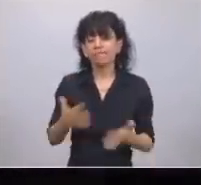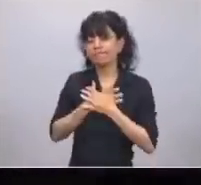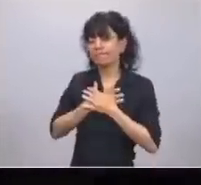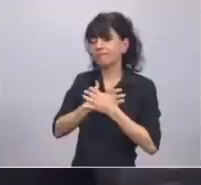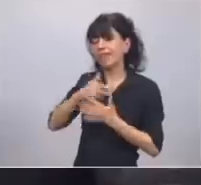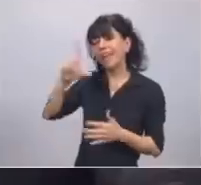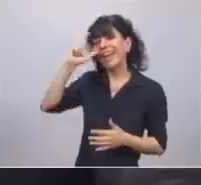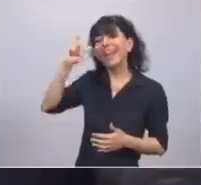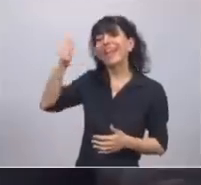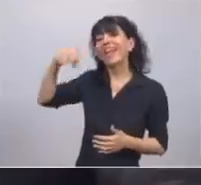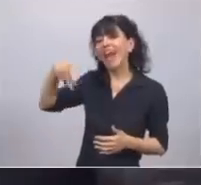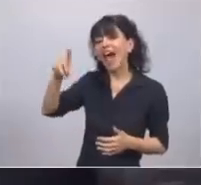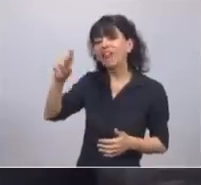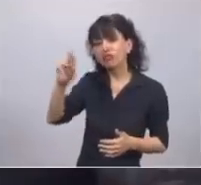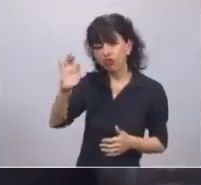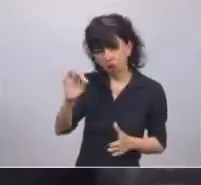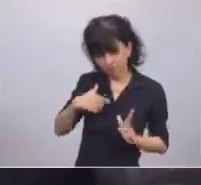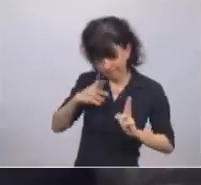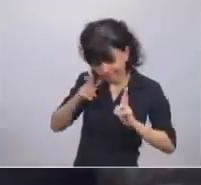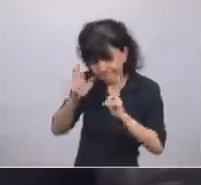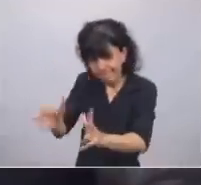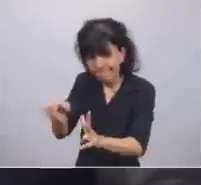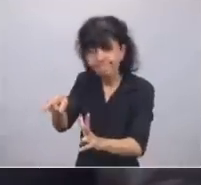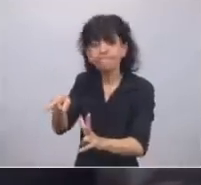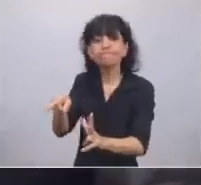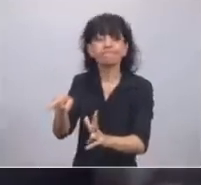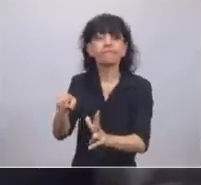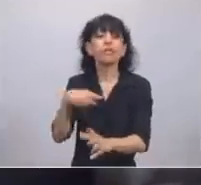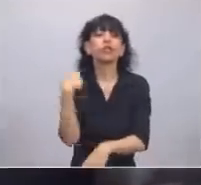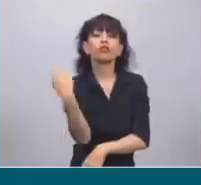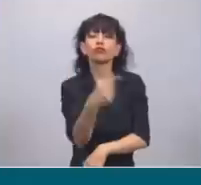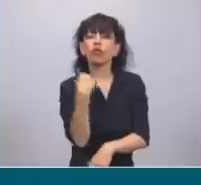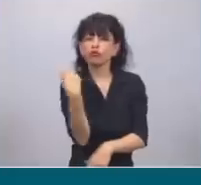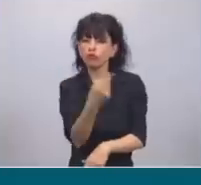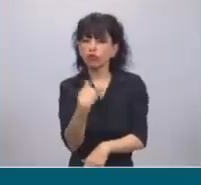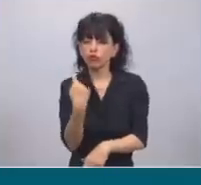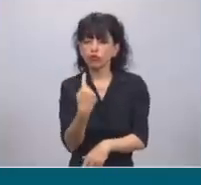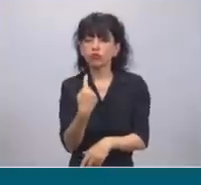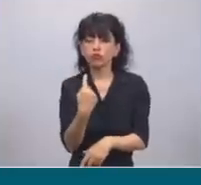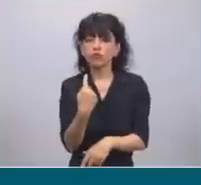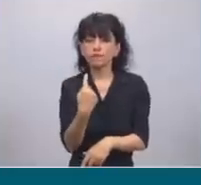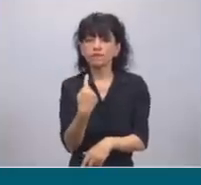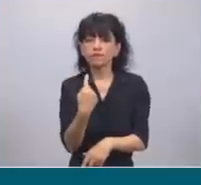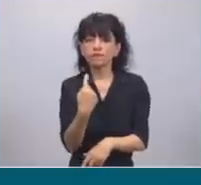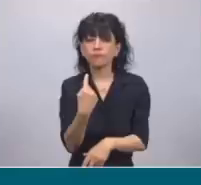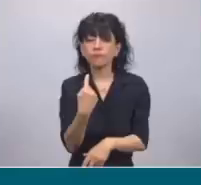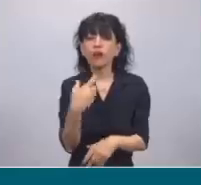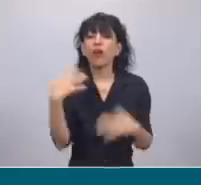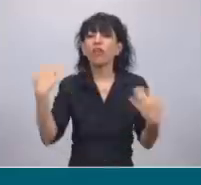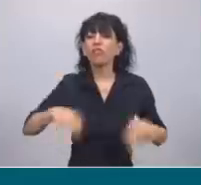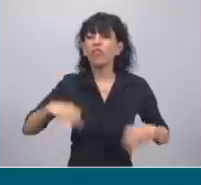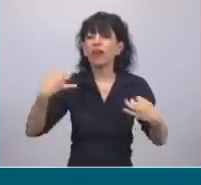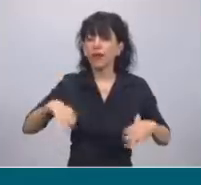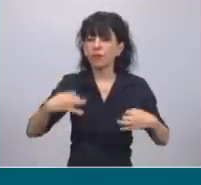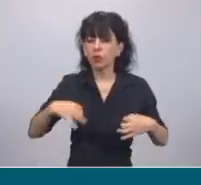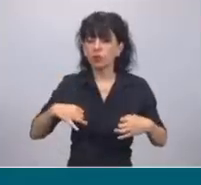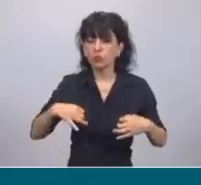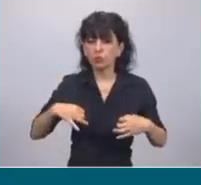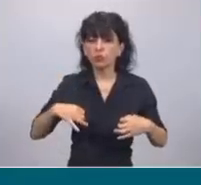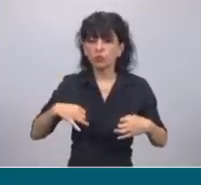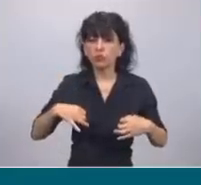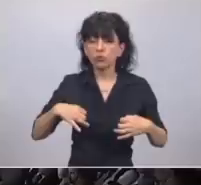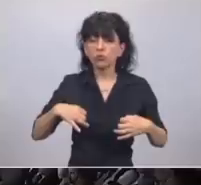Leandro, a decirte que tenemos por delante la defensa